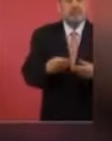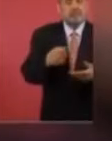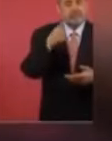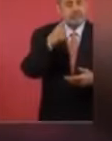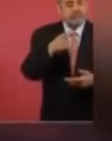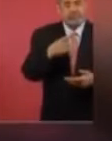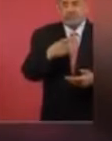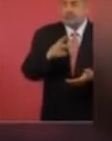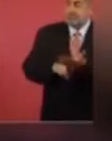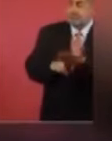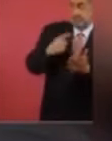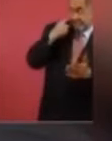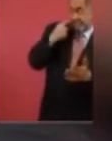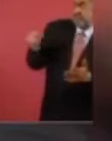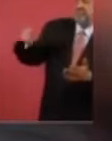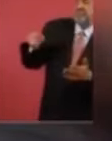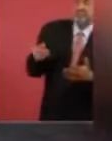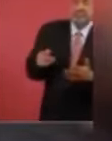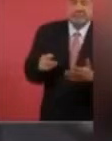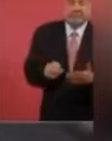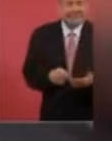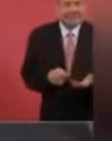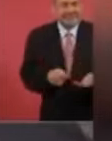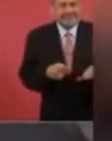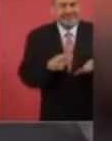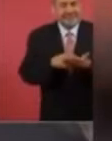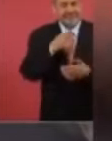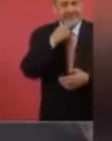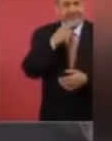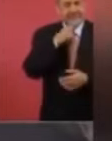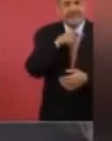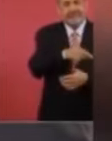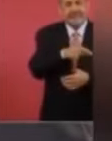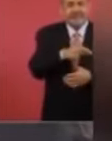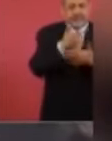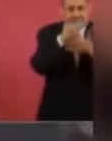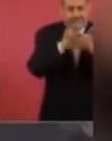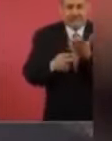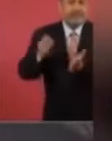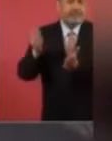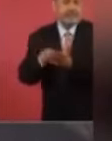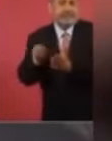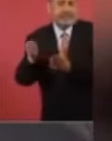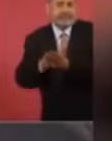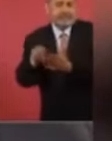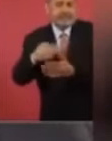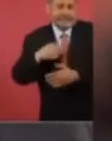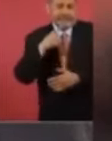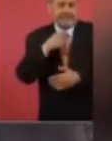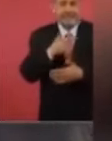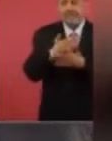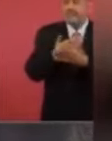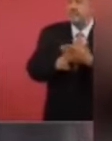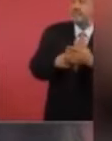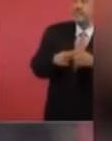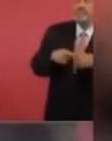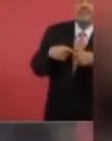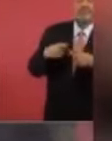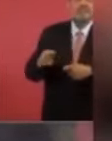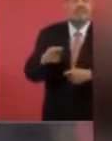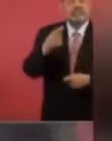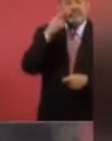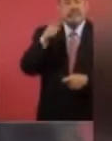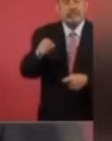judicial junto a otros que más adelante les voy a contar porque mire son es tanta la casualidad esta